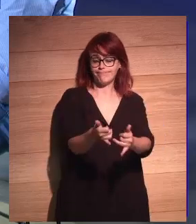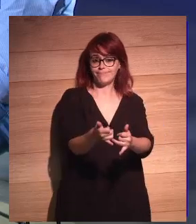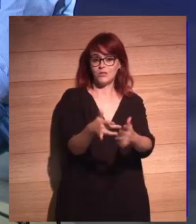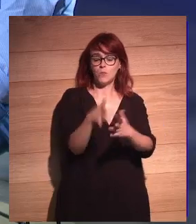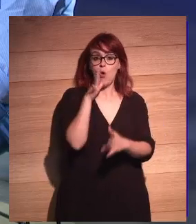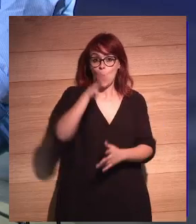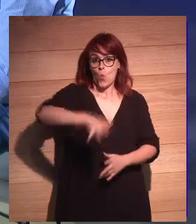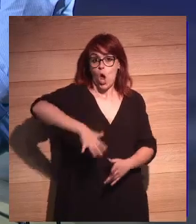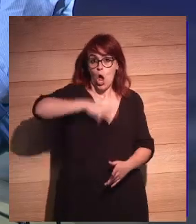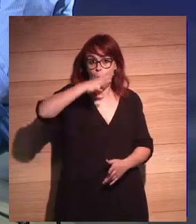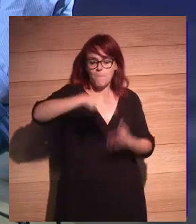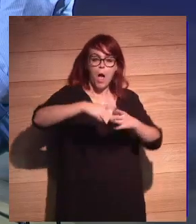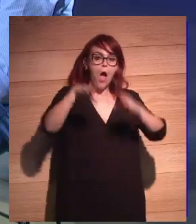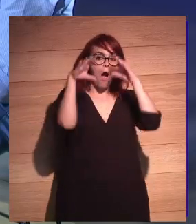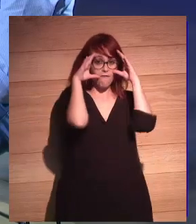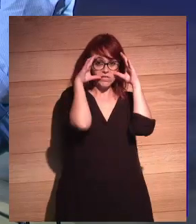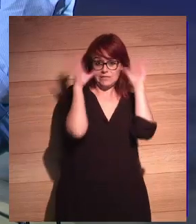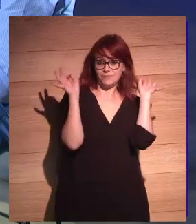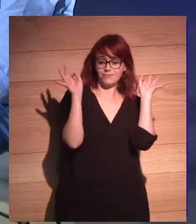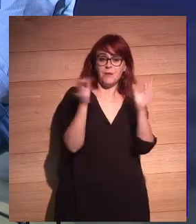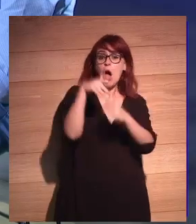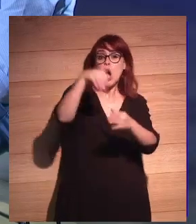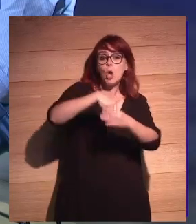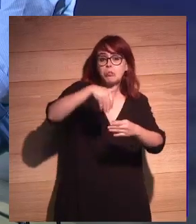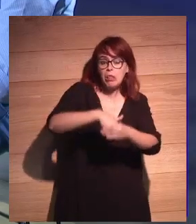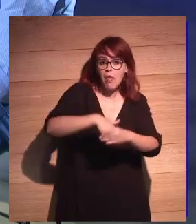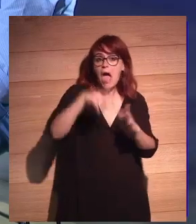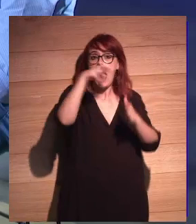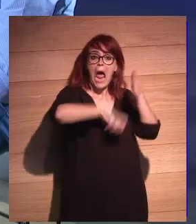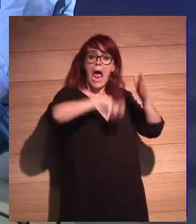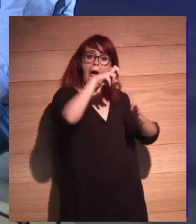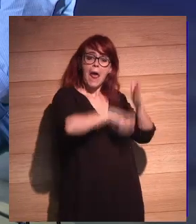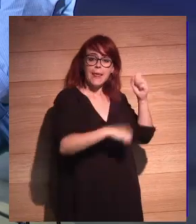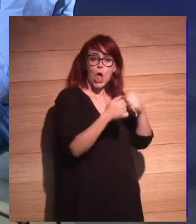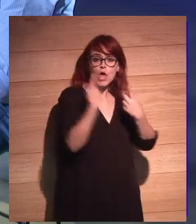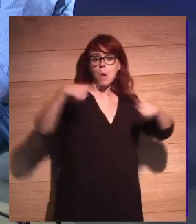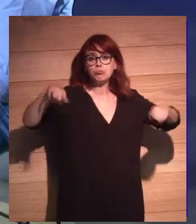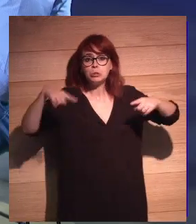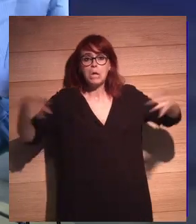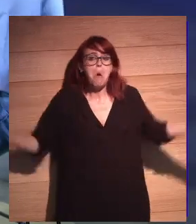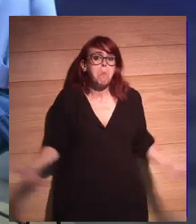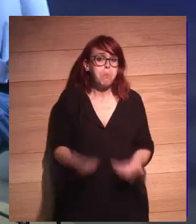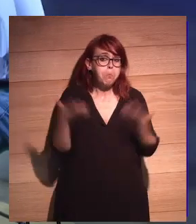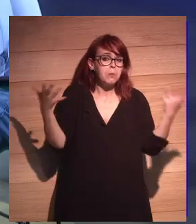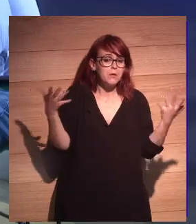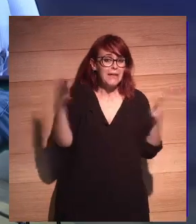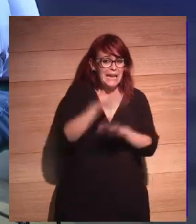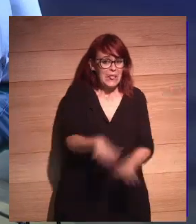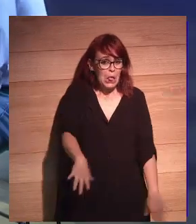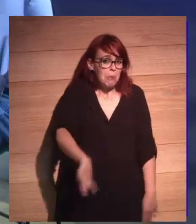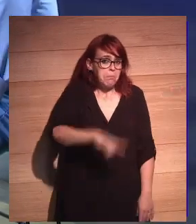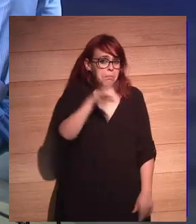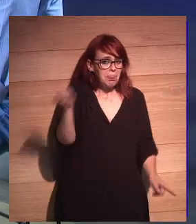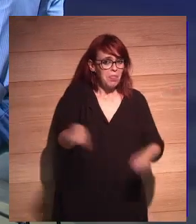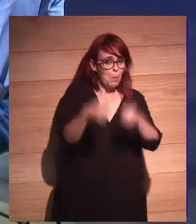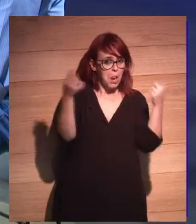el wow era por las gafas. Claro. Que el contenido sea de arqueología o ciencia o música, a los niños casi les daba igual. Y